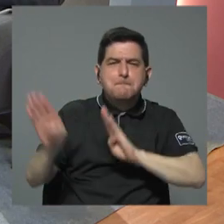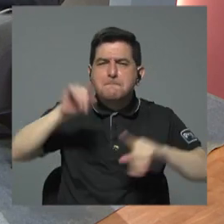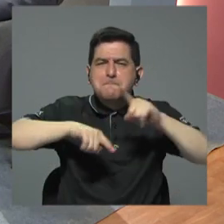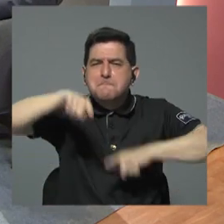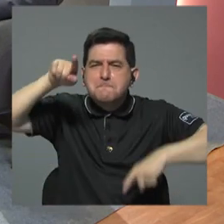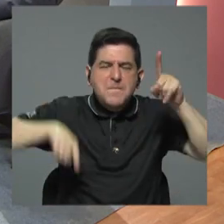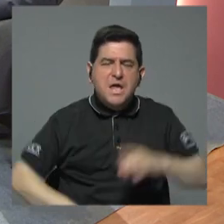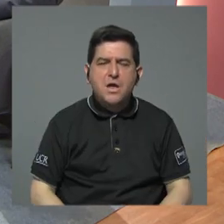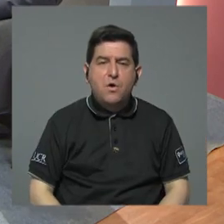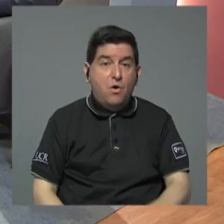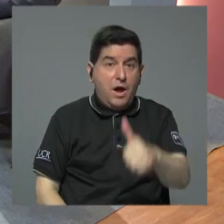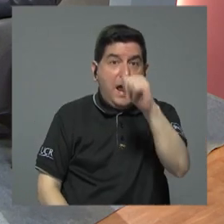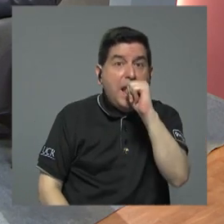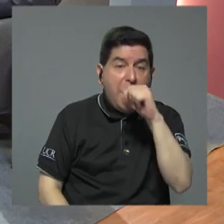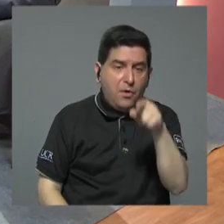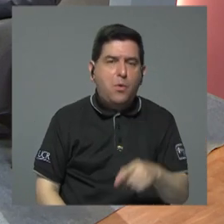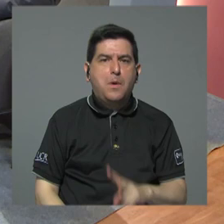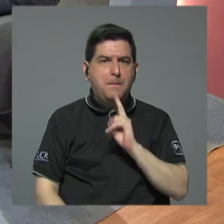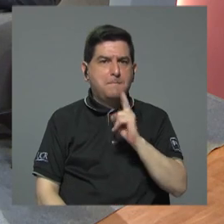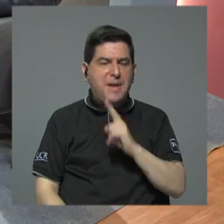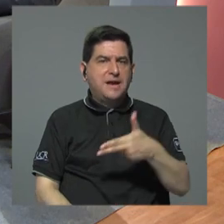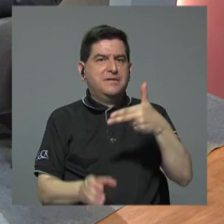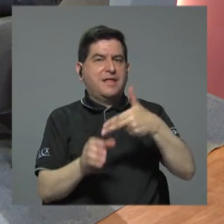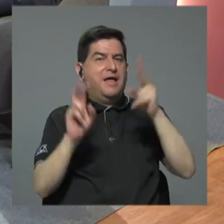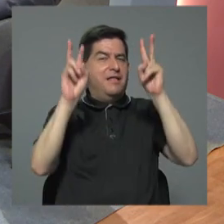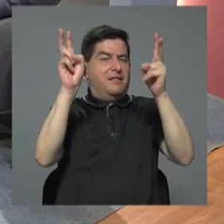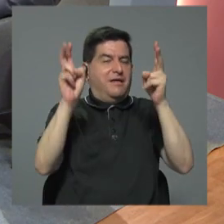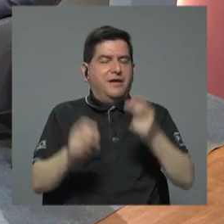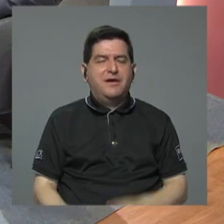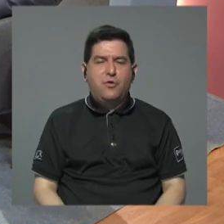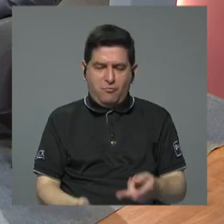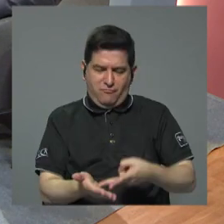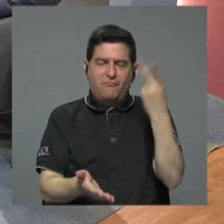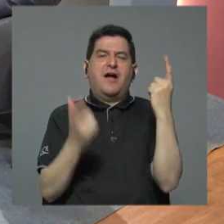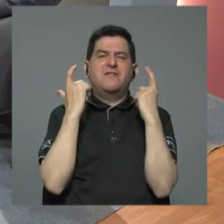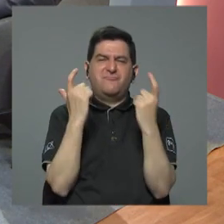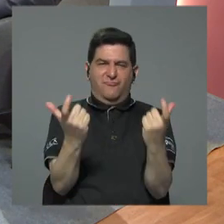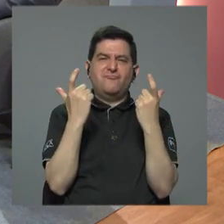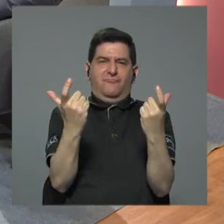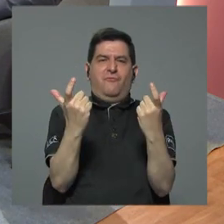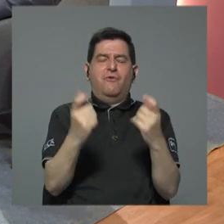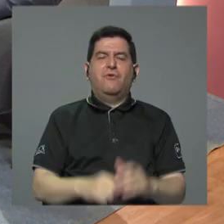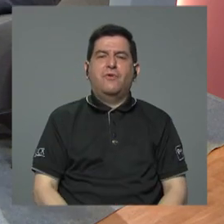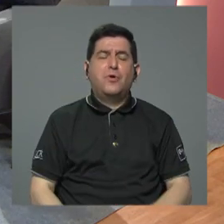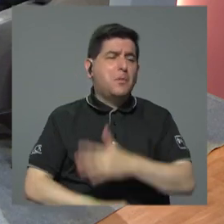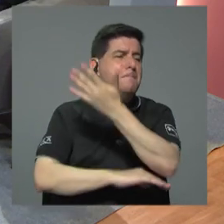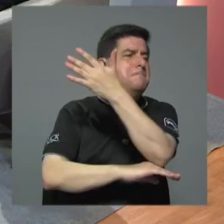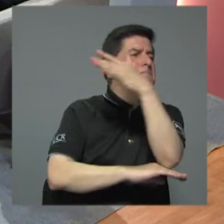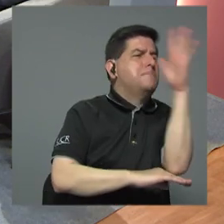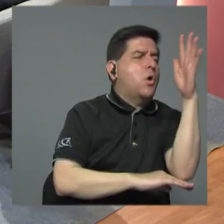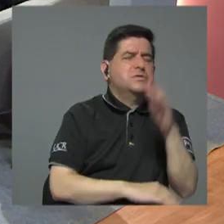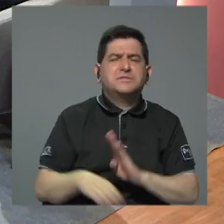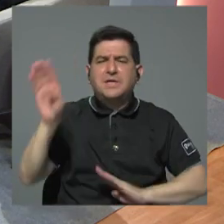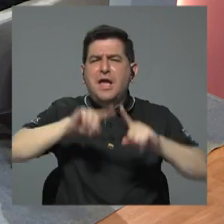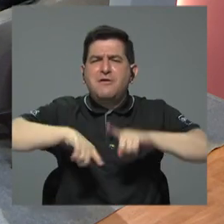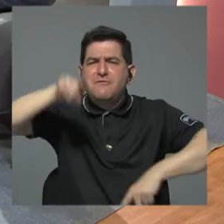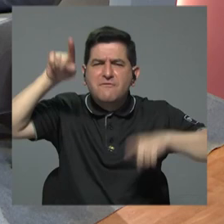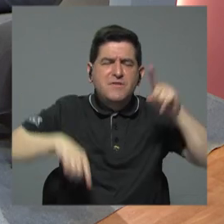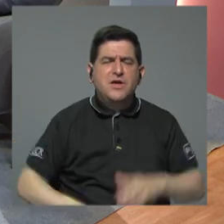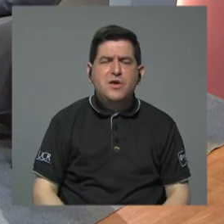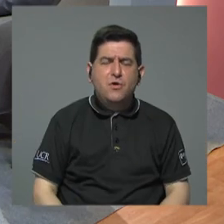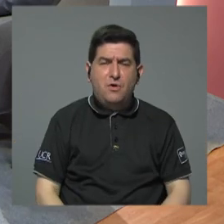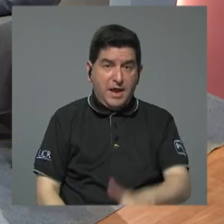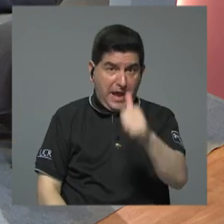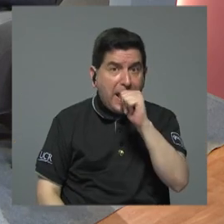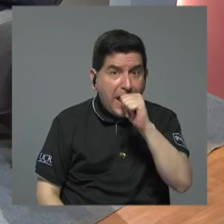biodiversidad, las fuentes de agua, que ese es nuestro verdadero petróleo, nuestra verdadera riqueza, nuestros bosques, nuestra biodiversidad, nuestras fuentes de